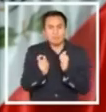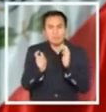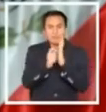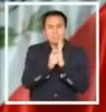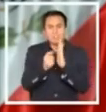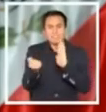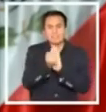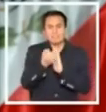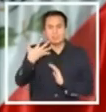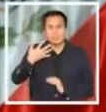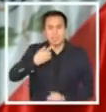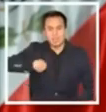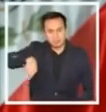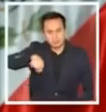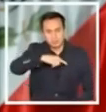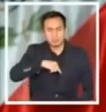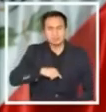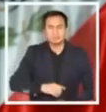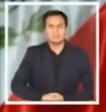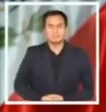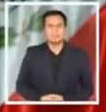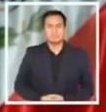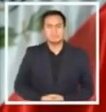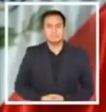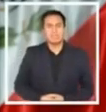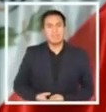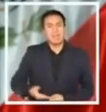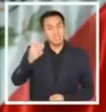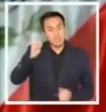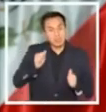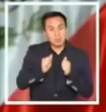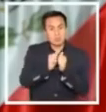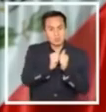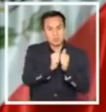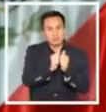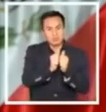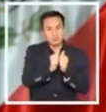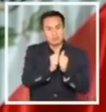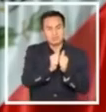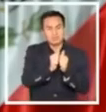tan simbólica para nosotros. Cuando estuvimos juntos